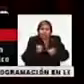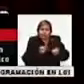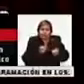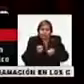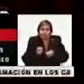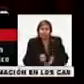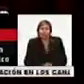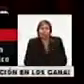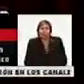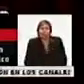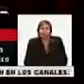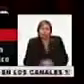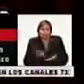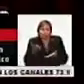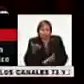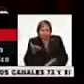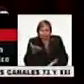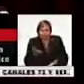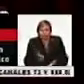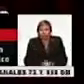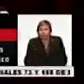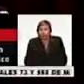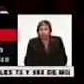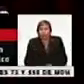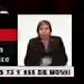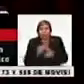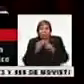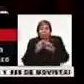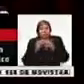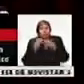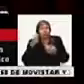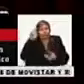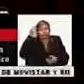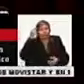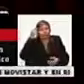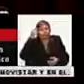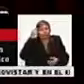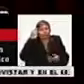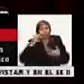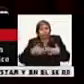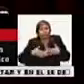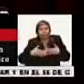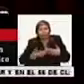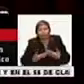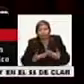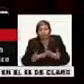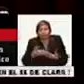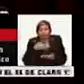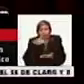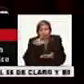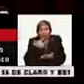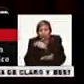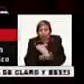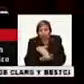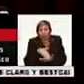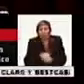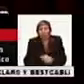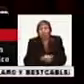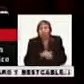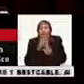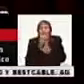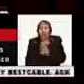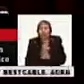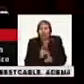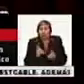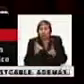liderazgos, que evitó que los partidos políticos se convirtieran en ejes centrales de la